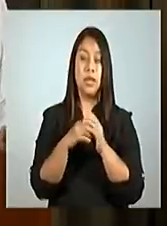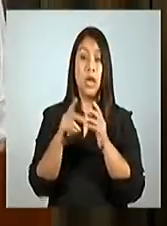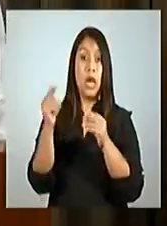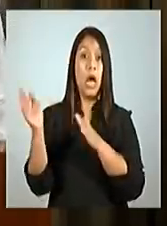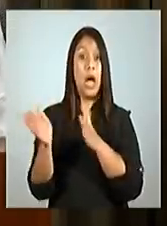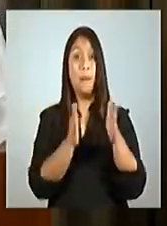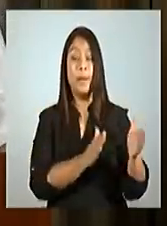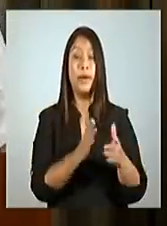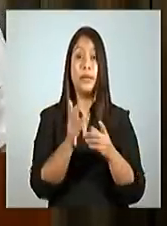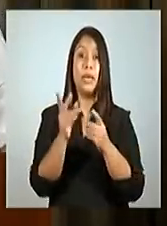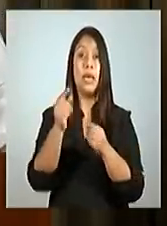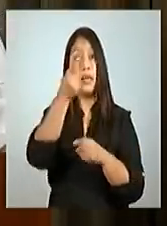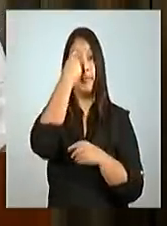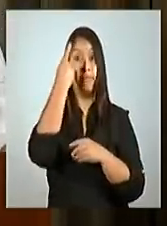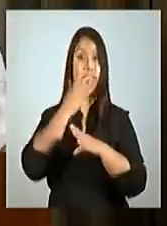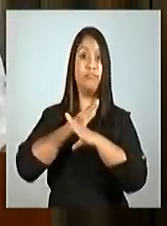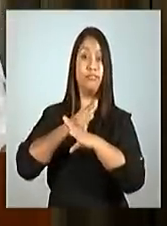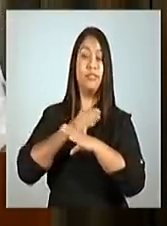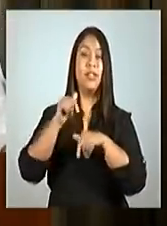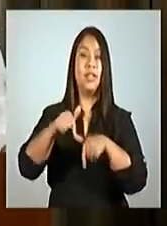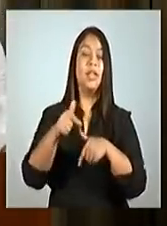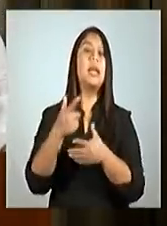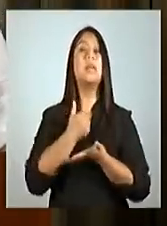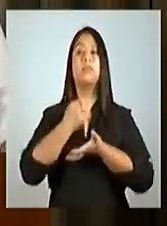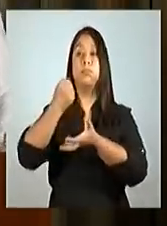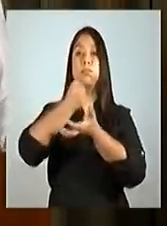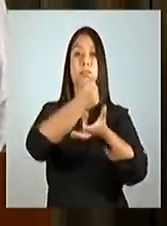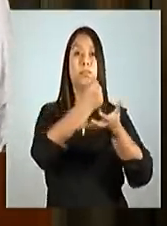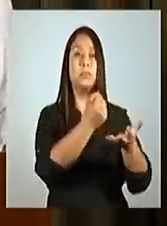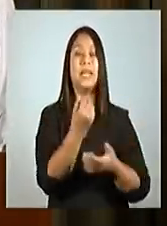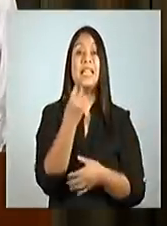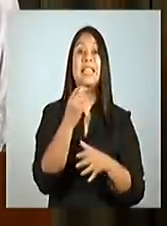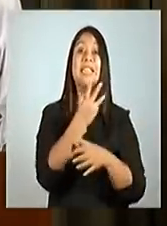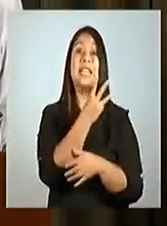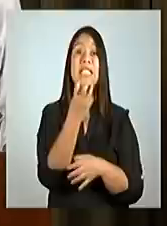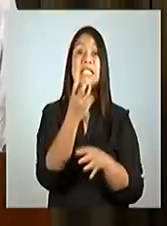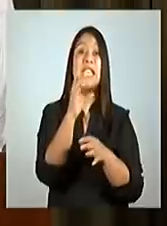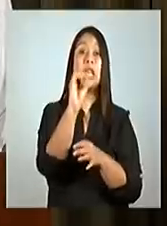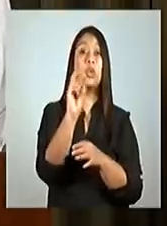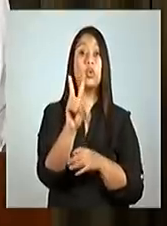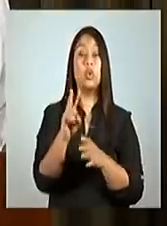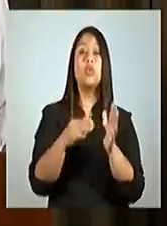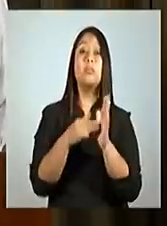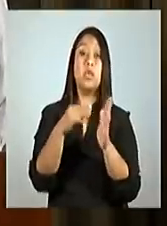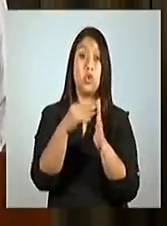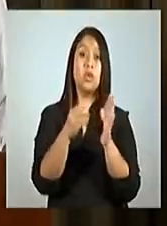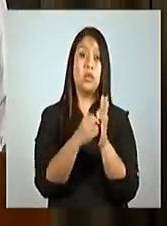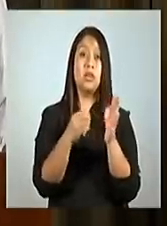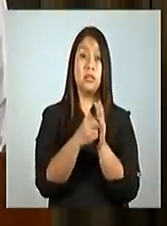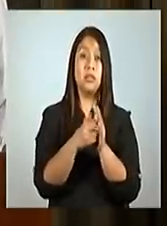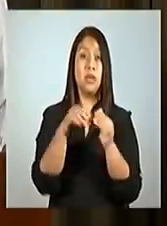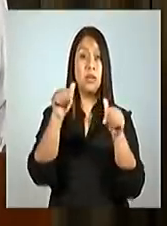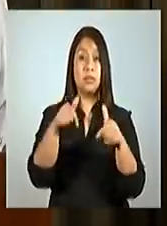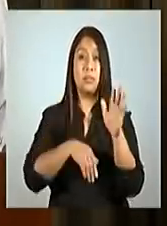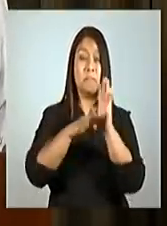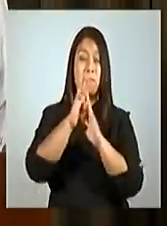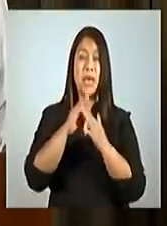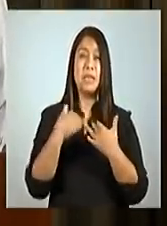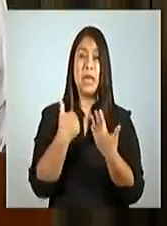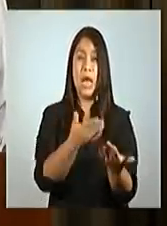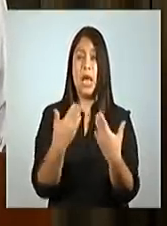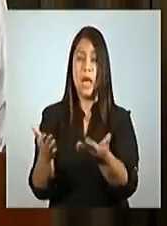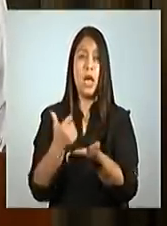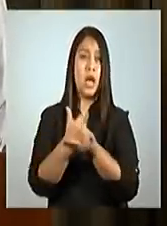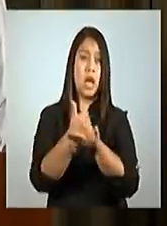Fondo de Protección al Empleo se han desembolsado 302 millones de quetzales y se han beneficiado a más